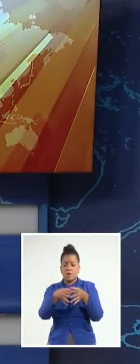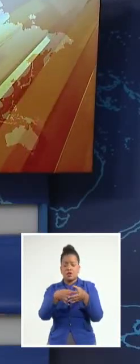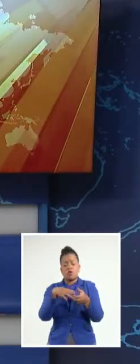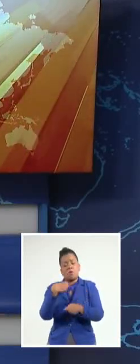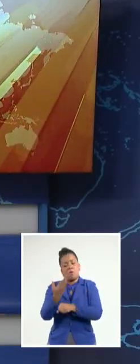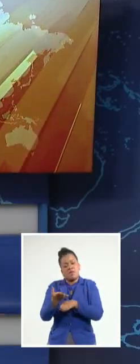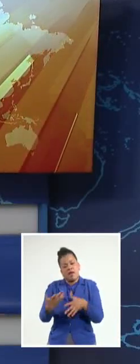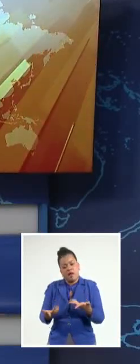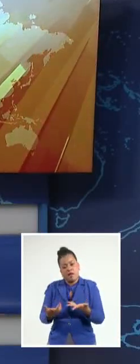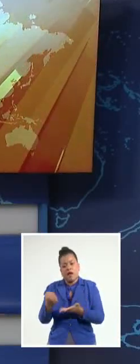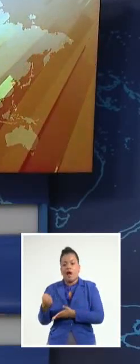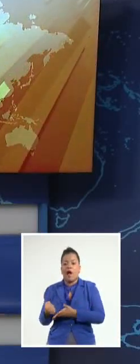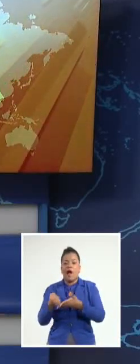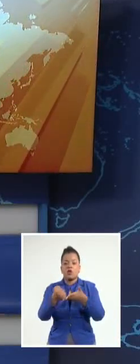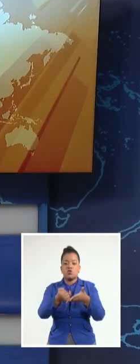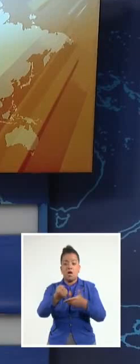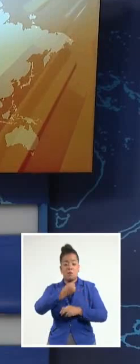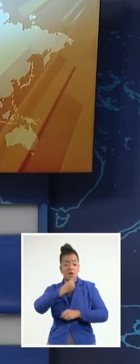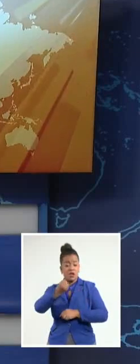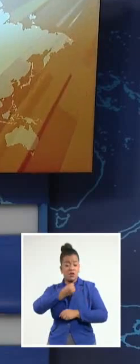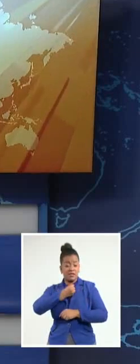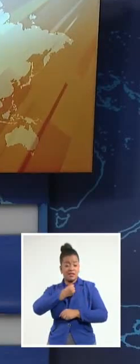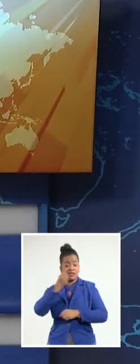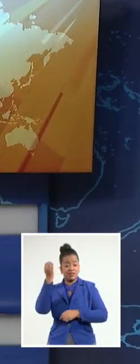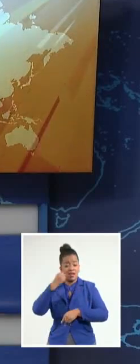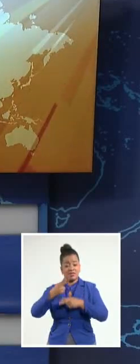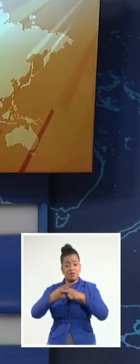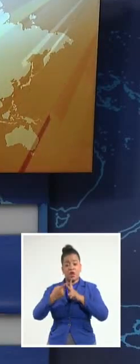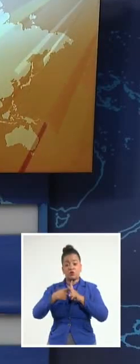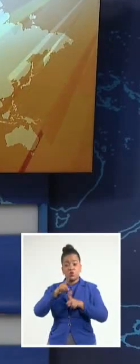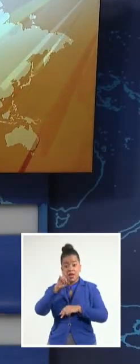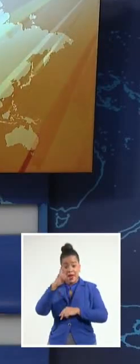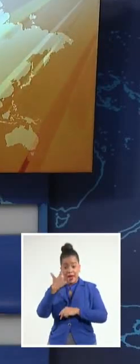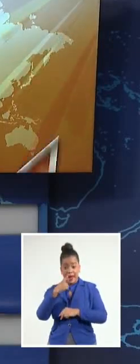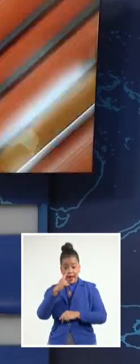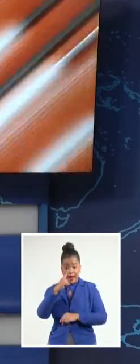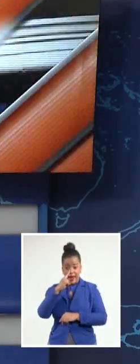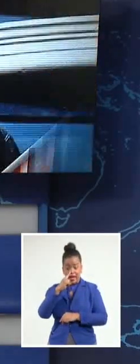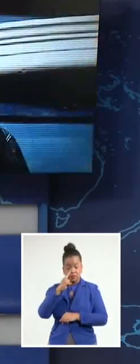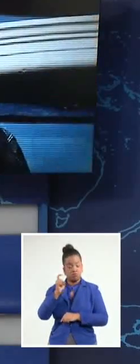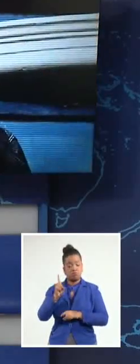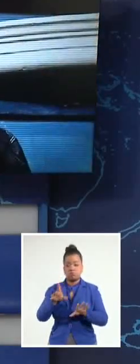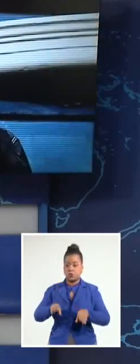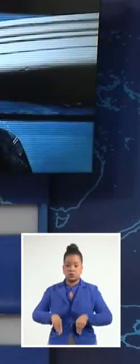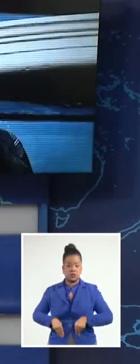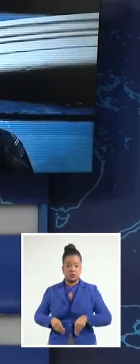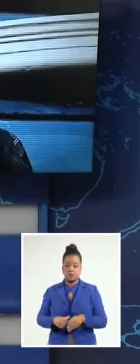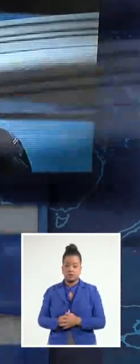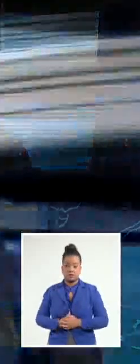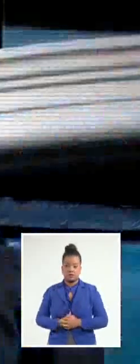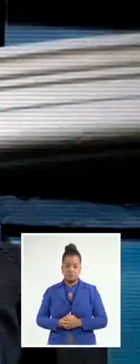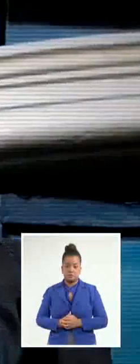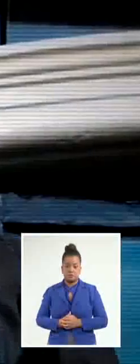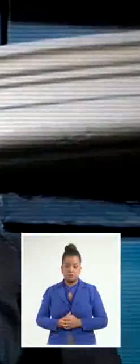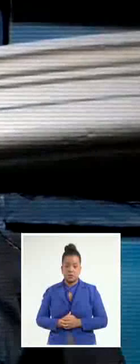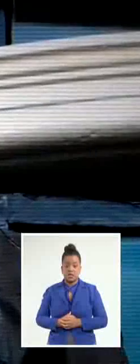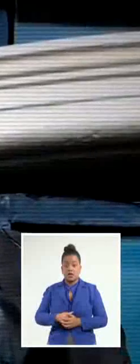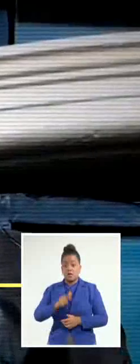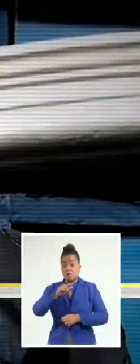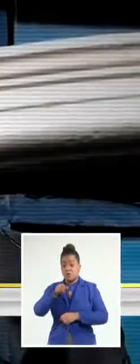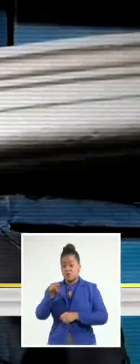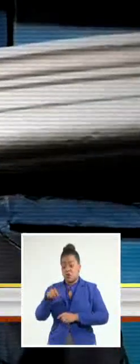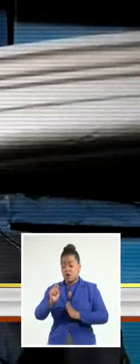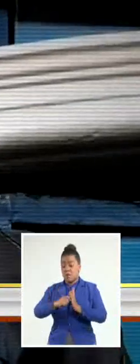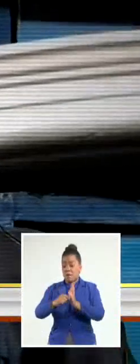concesión de asilo para el periodista australiano Julian Assange fue rechazada por la Cámara Baja. Los firmantes pretendían facilitar al fundador